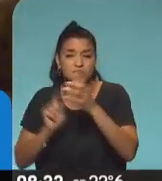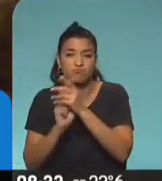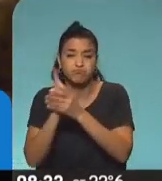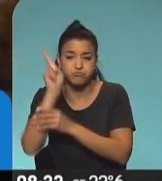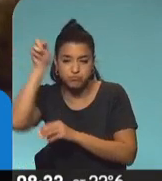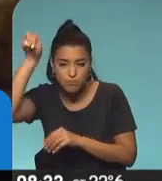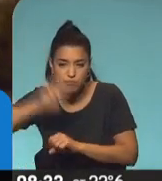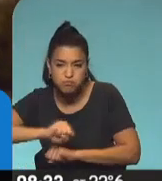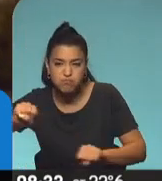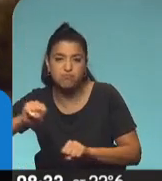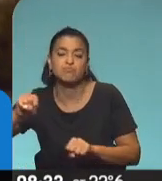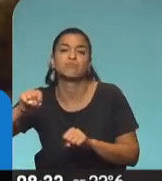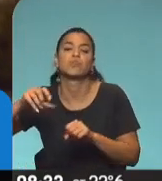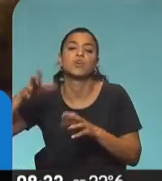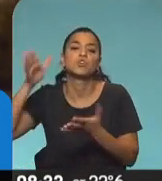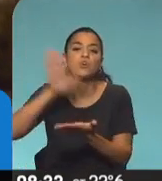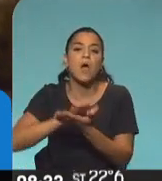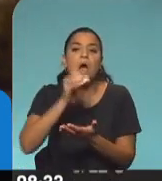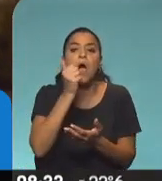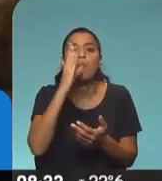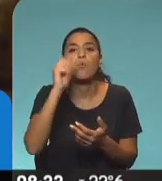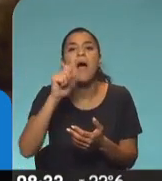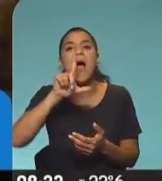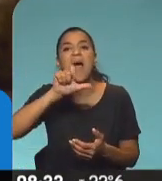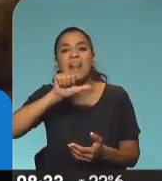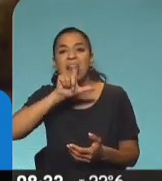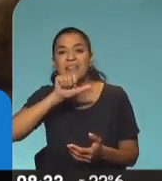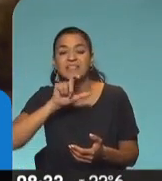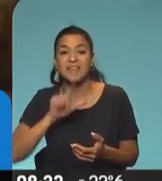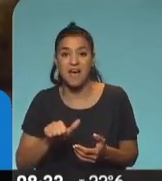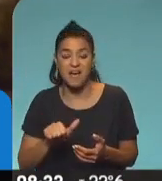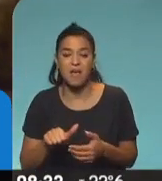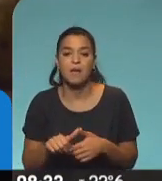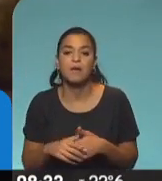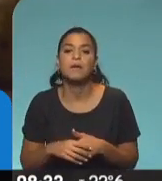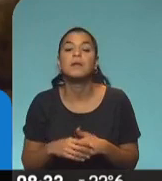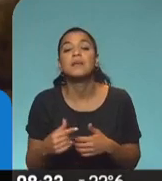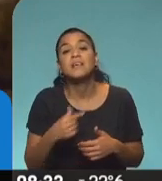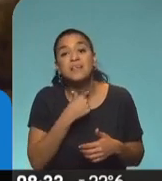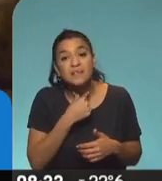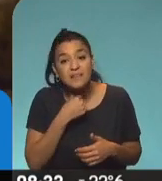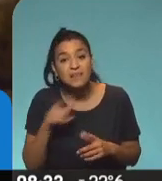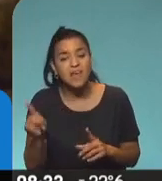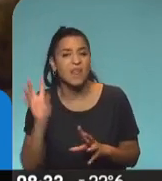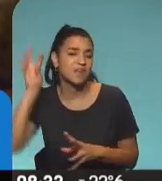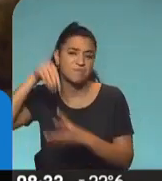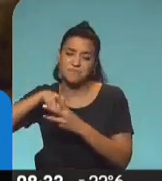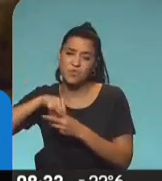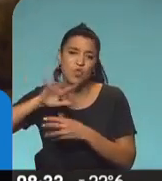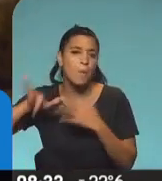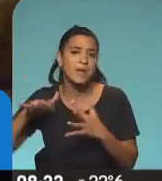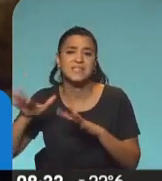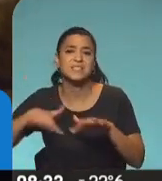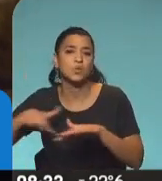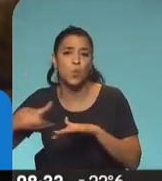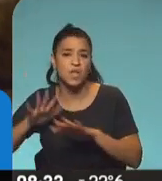tuvo que ver alrededor del tema de Abu al-Ata, porque prefirieron no involucrarse en una situación